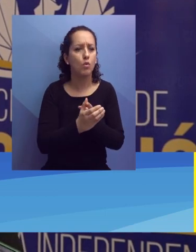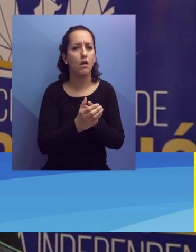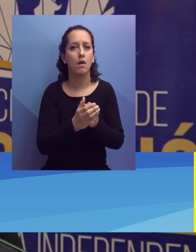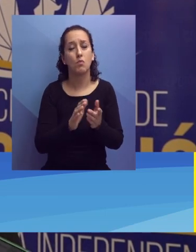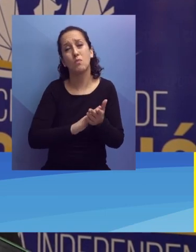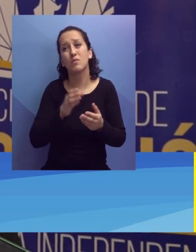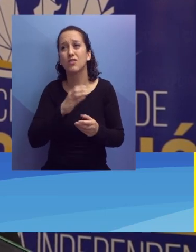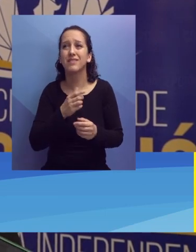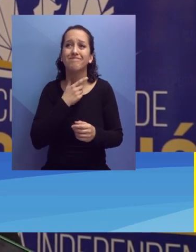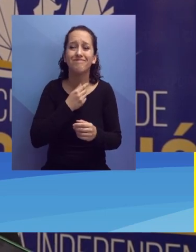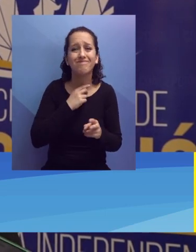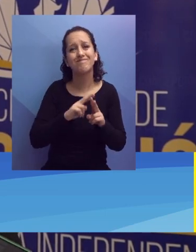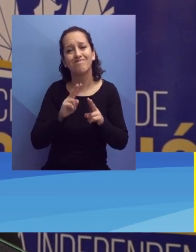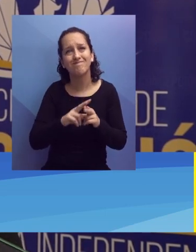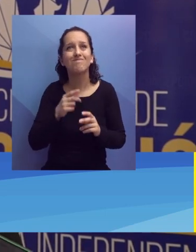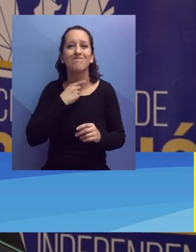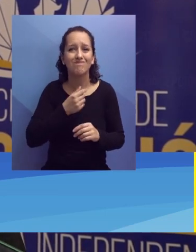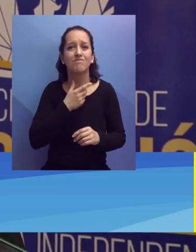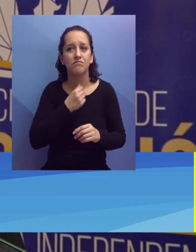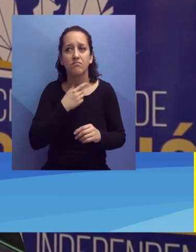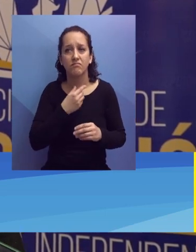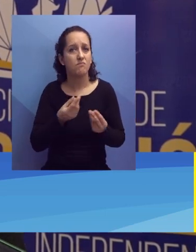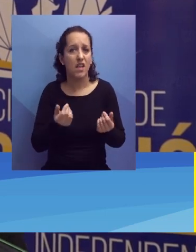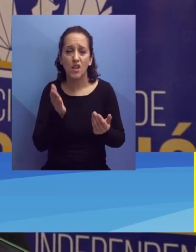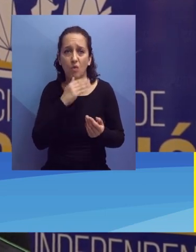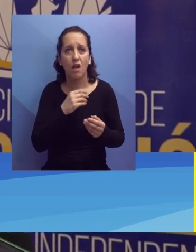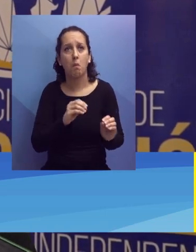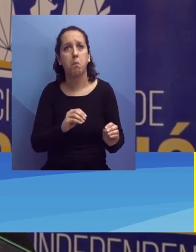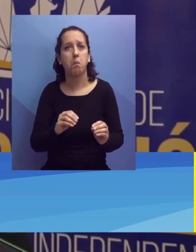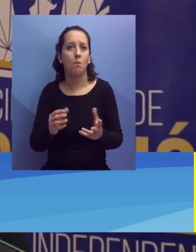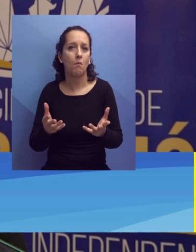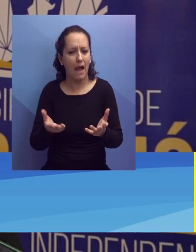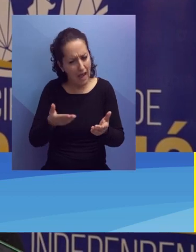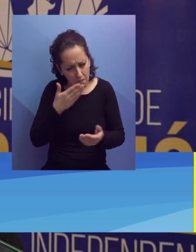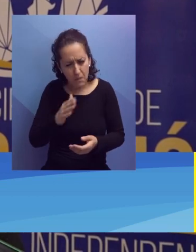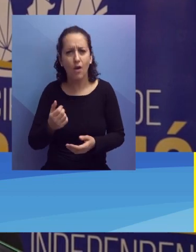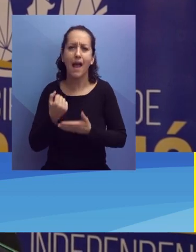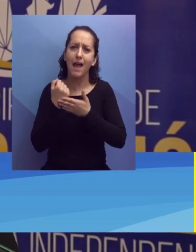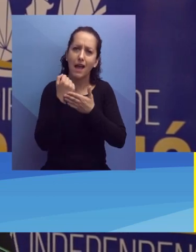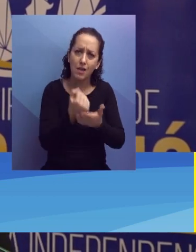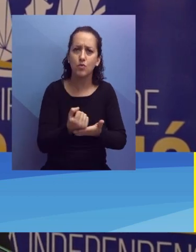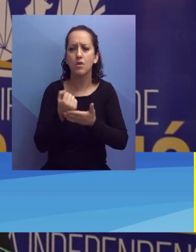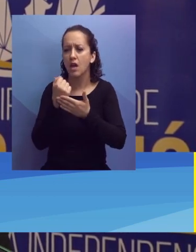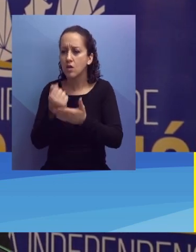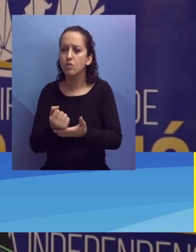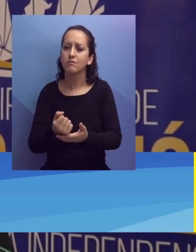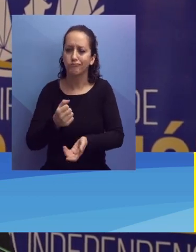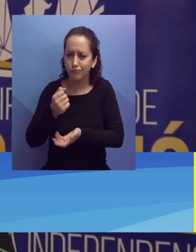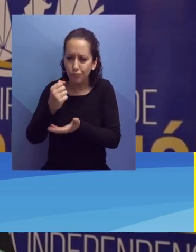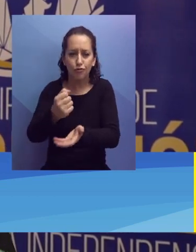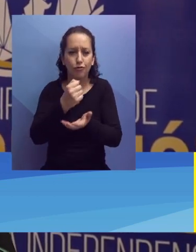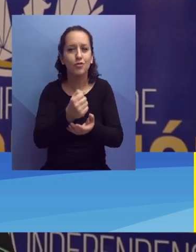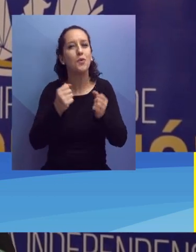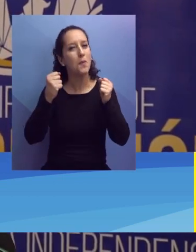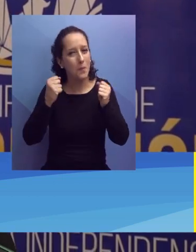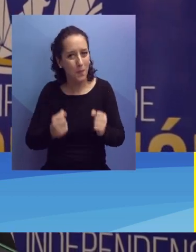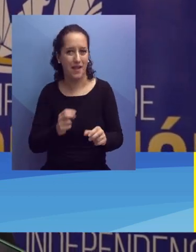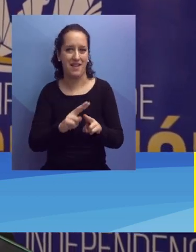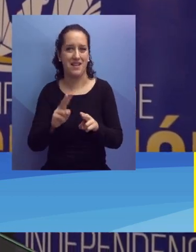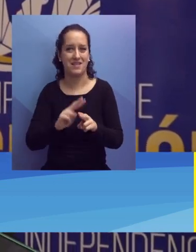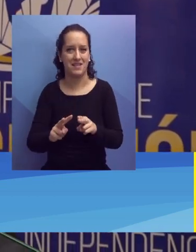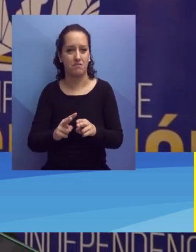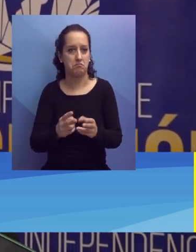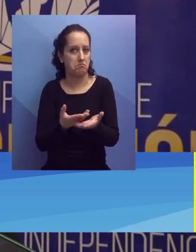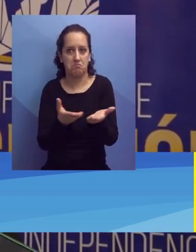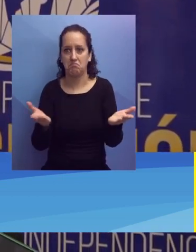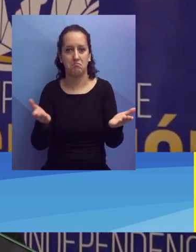culturales de Concepción no solamente queden en un papel o no solamente queden la buena intención de poder realizarlo. Sabemos que permite concretar ideas e iniciativas